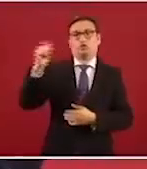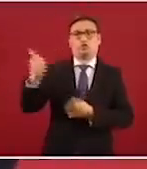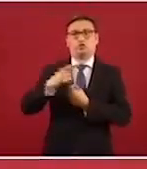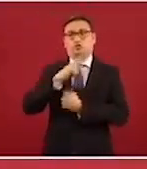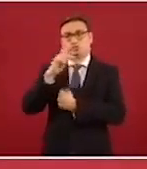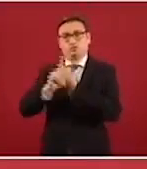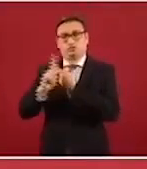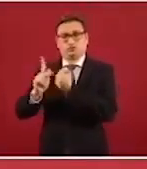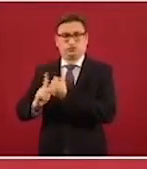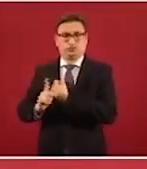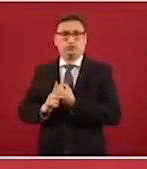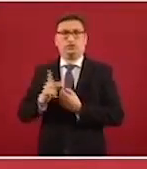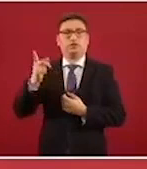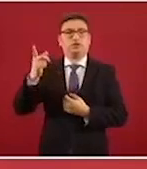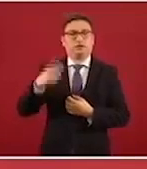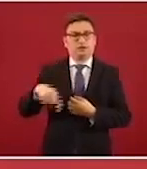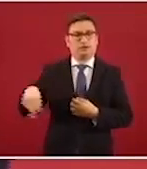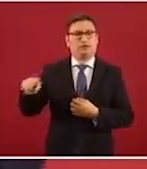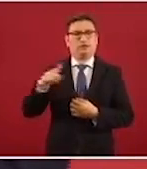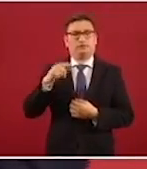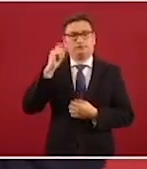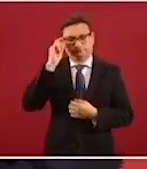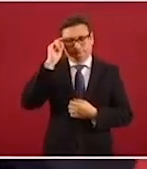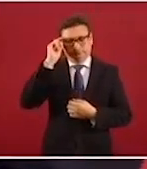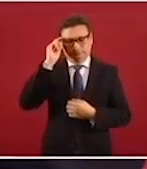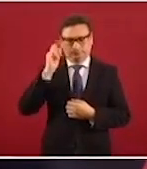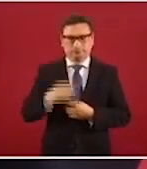iniciaron o que